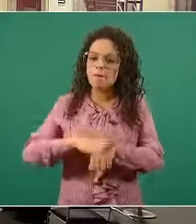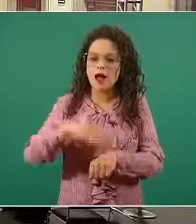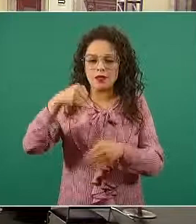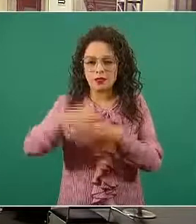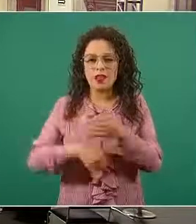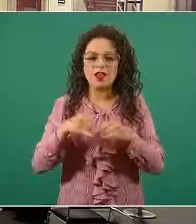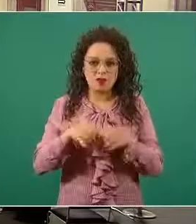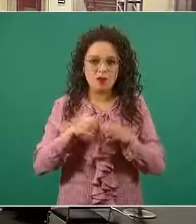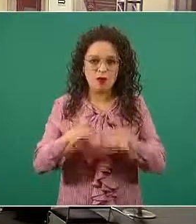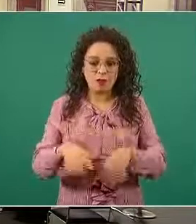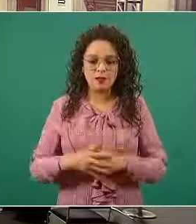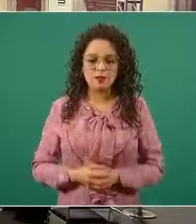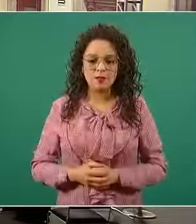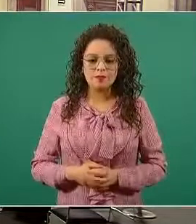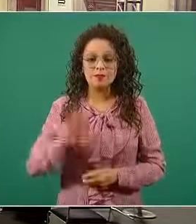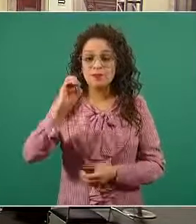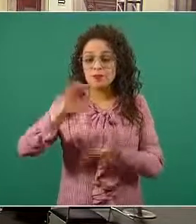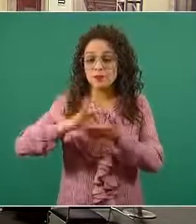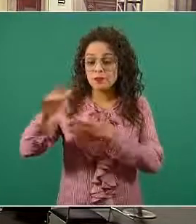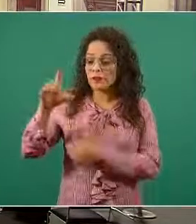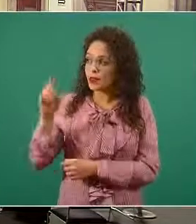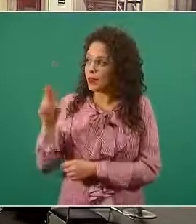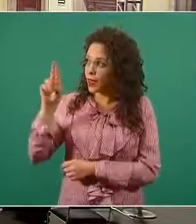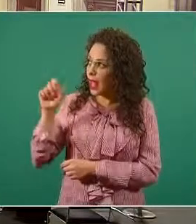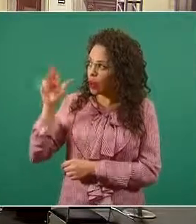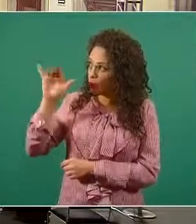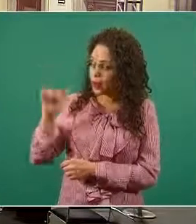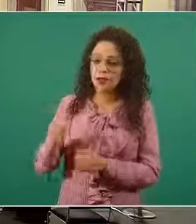Muchísimas gracias, doctora Alomía. Compañero.